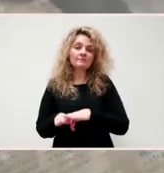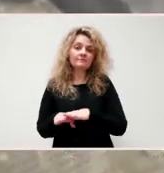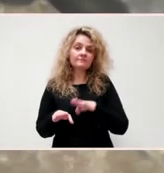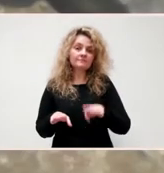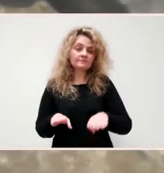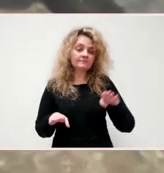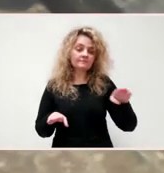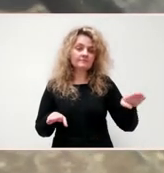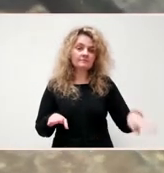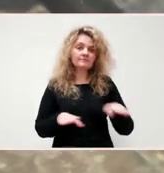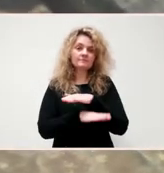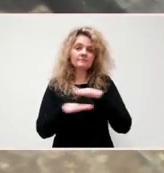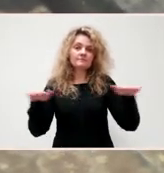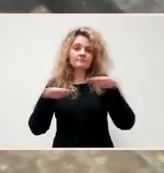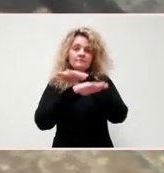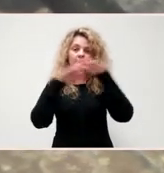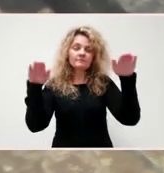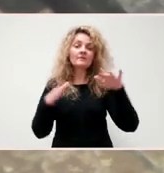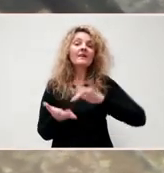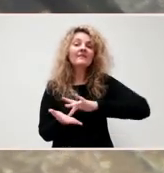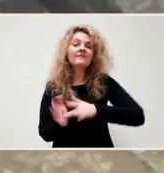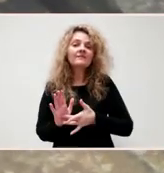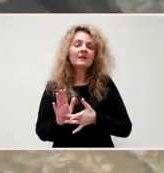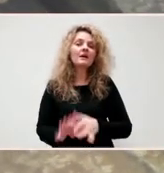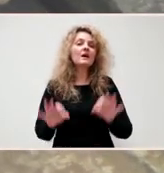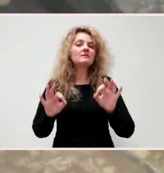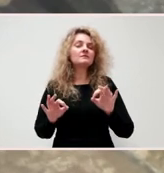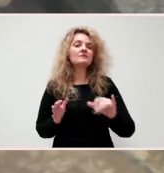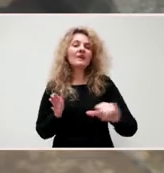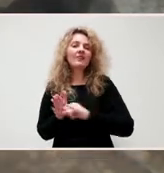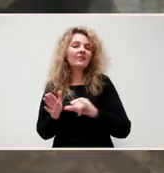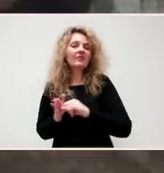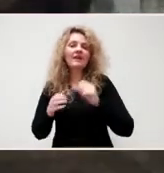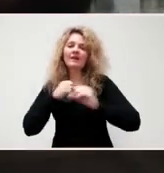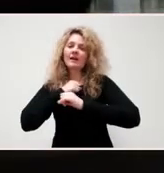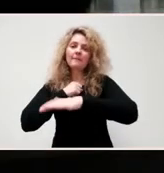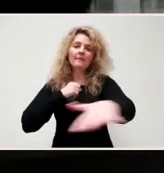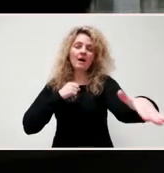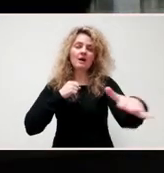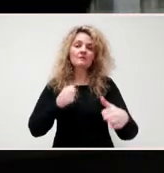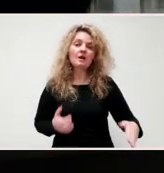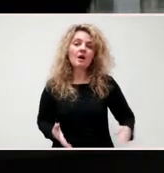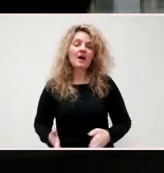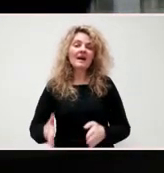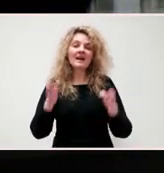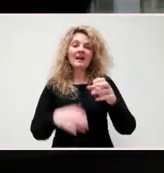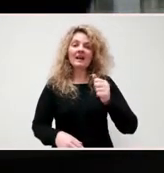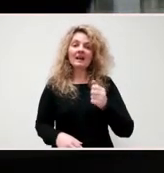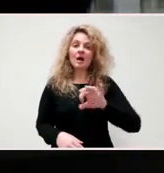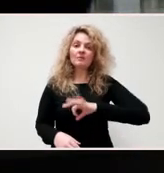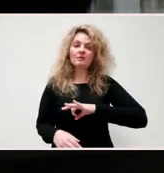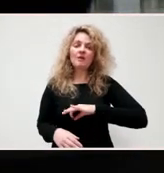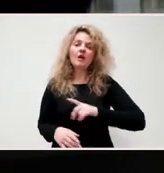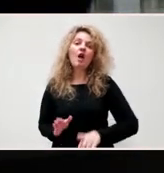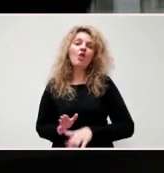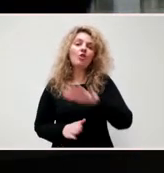4 ringleiras horizontais superpostas. A finca, en concreto, atópase moi preto do mar, na